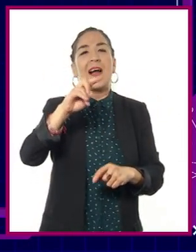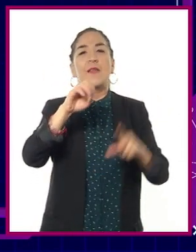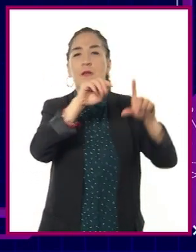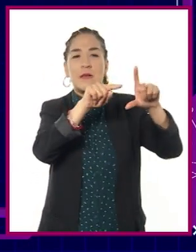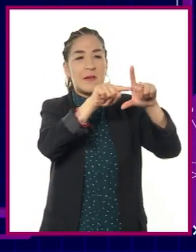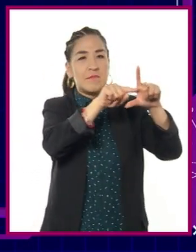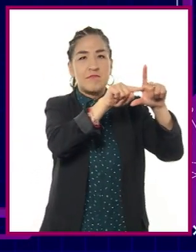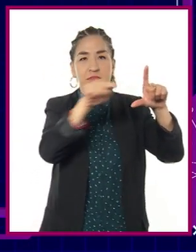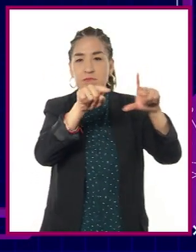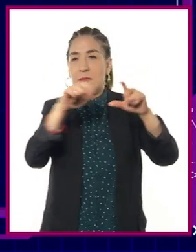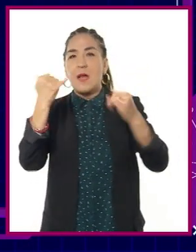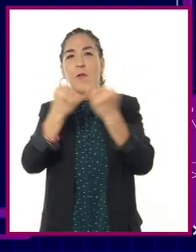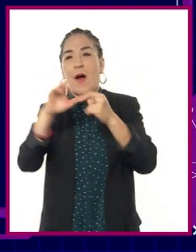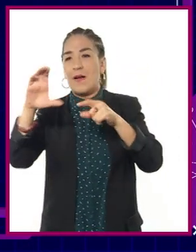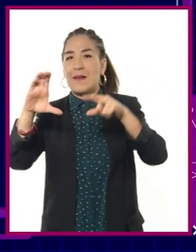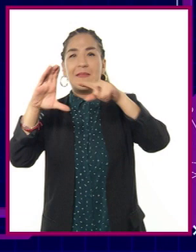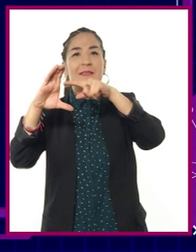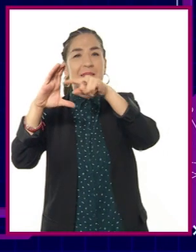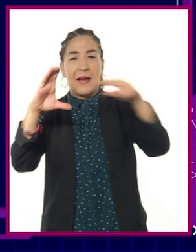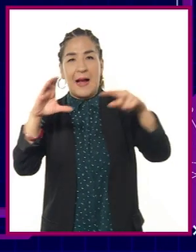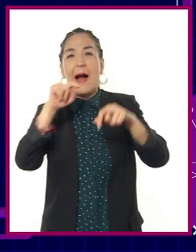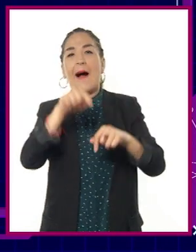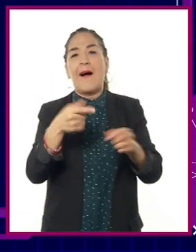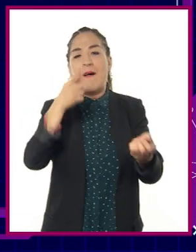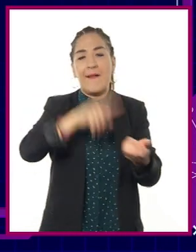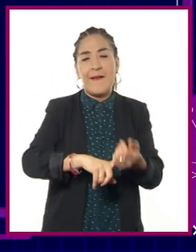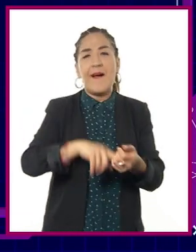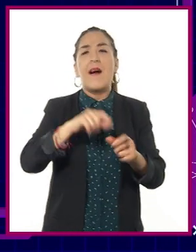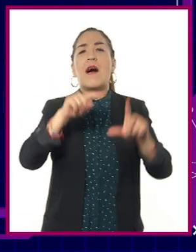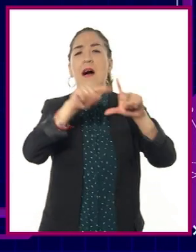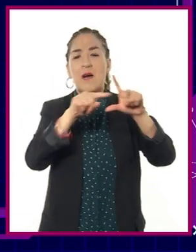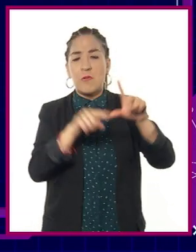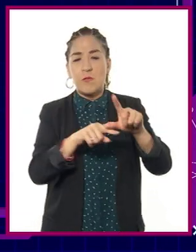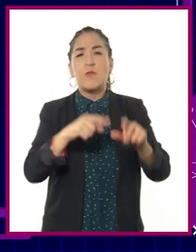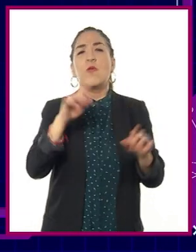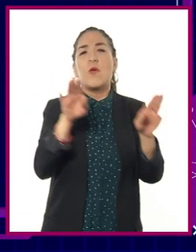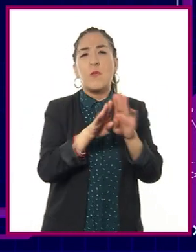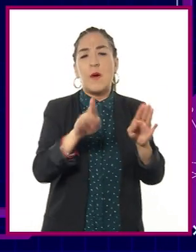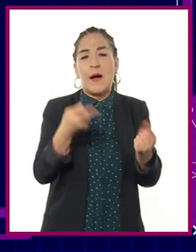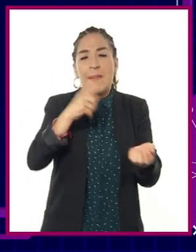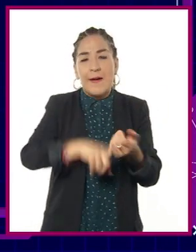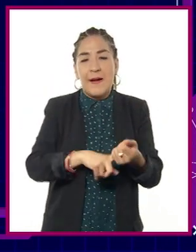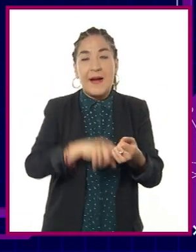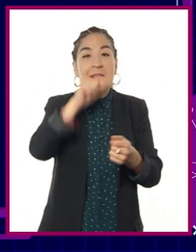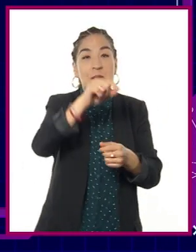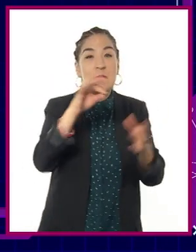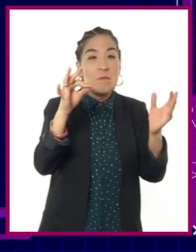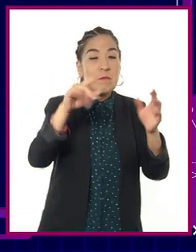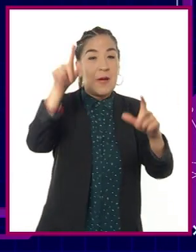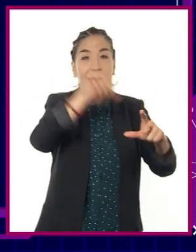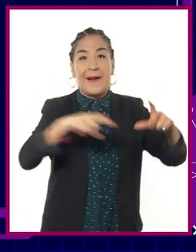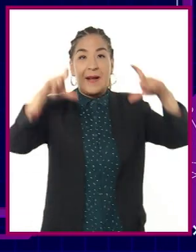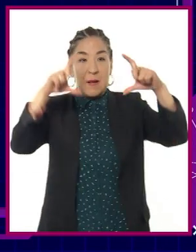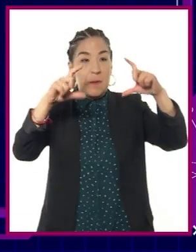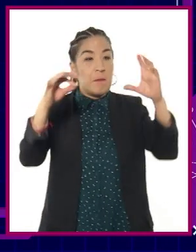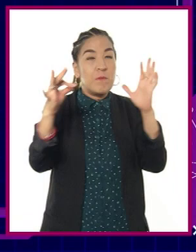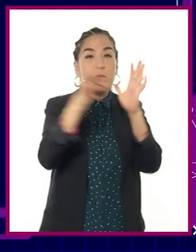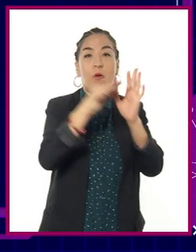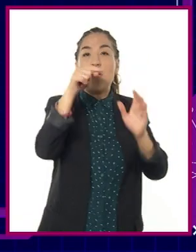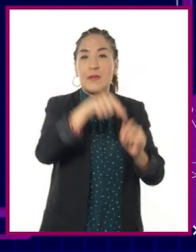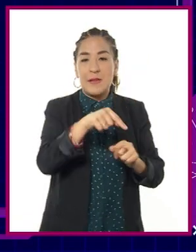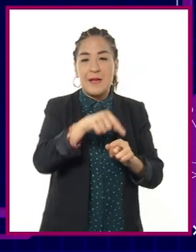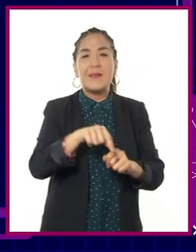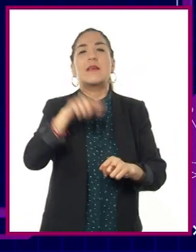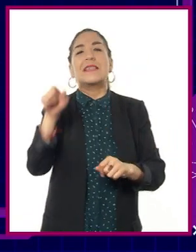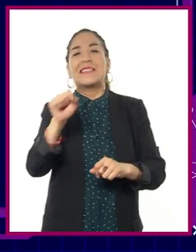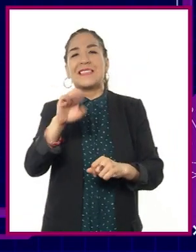mientras que un ángulo semi-inscrito tiene su vértice en la circunferencia, un lado